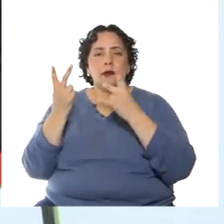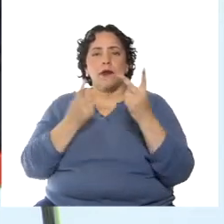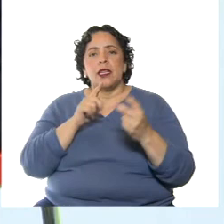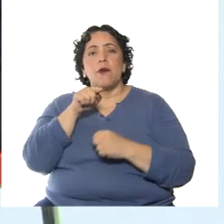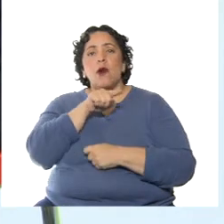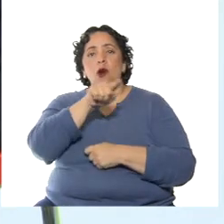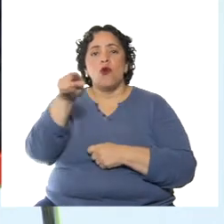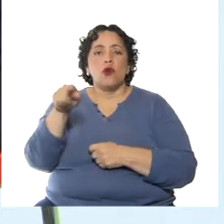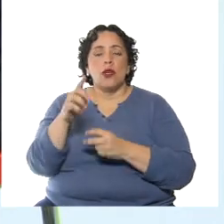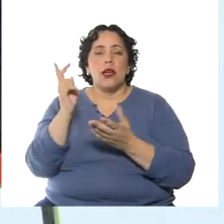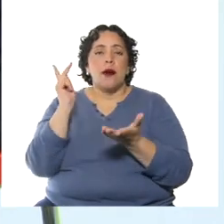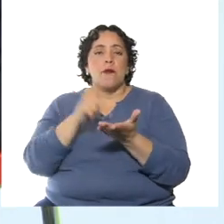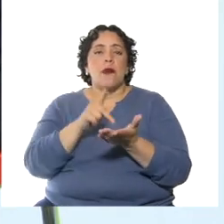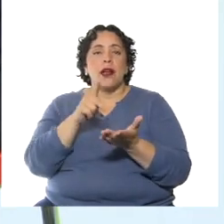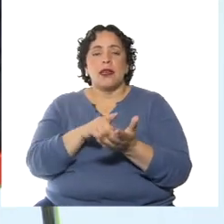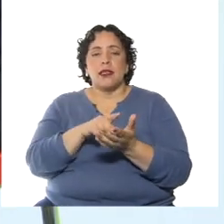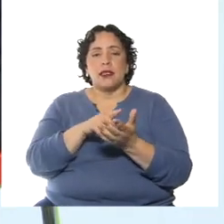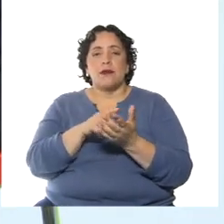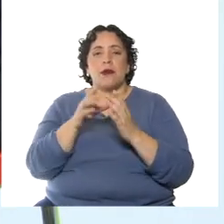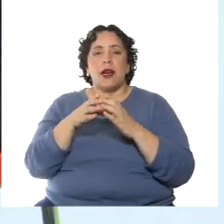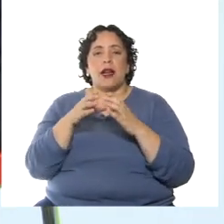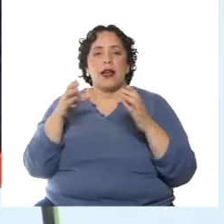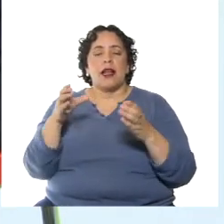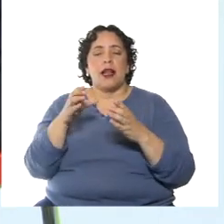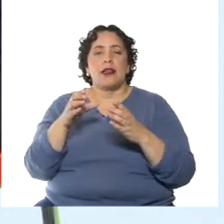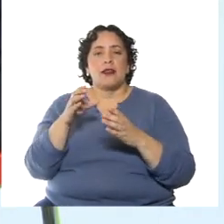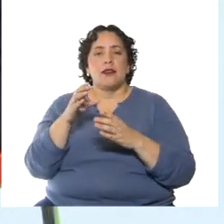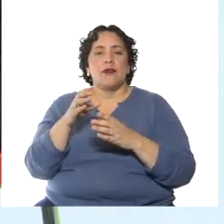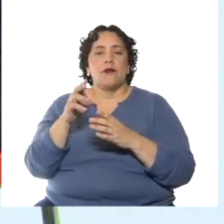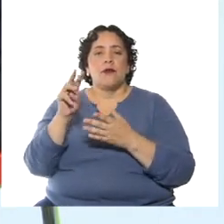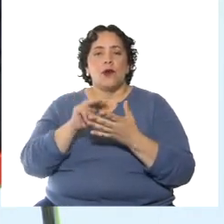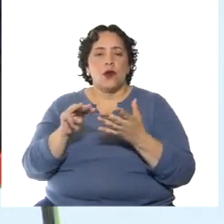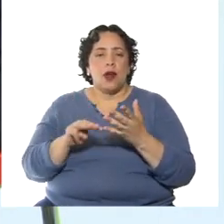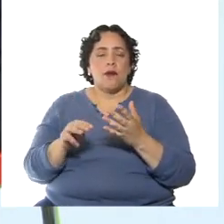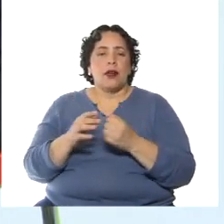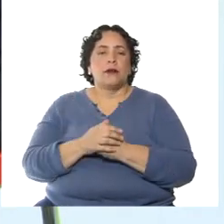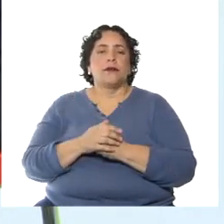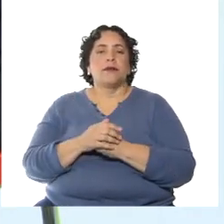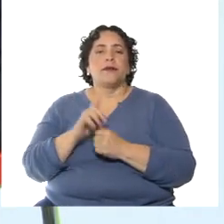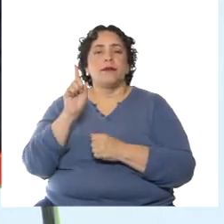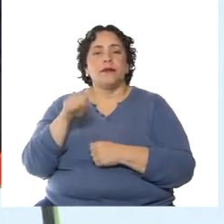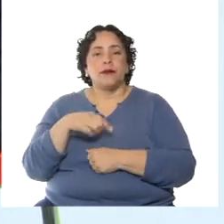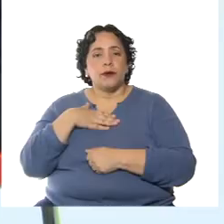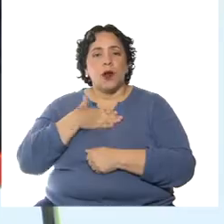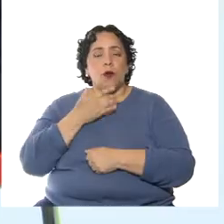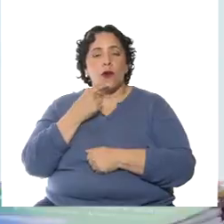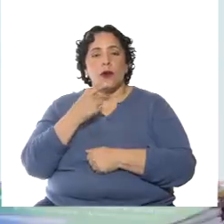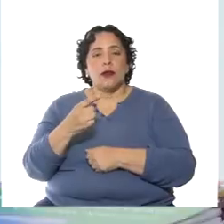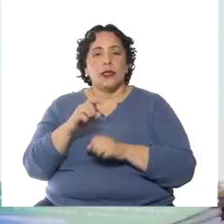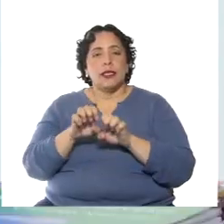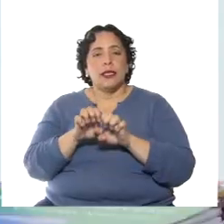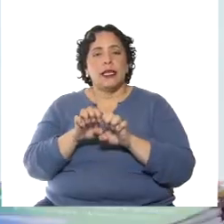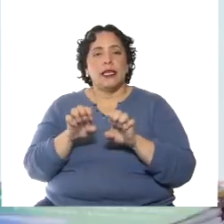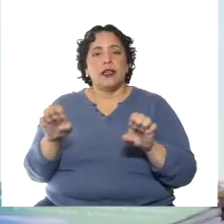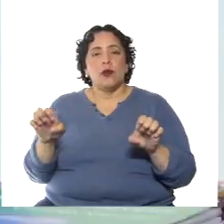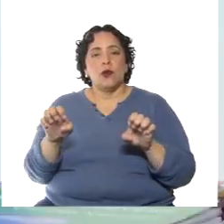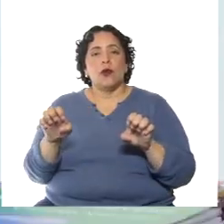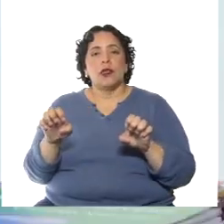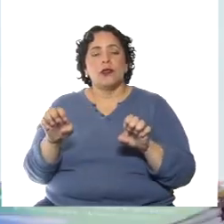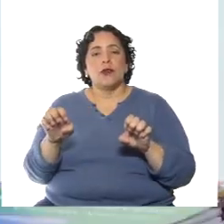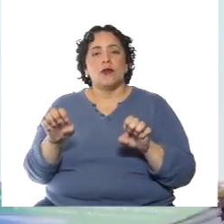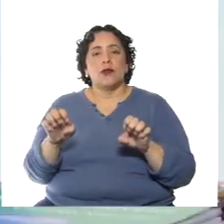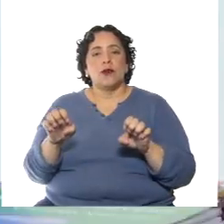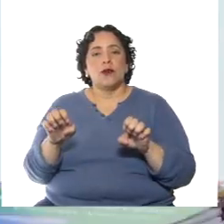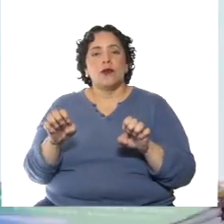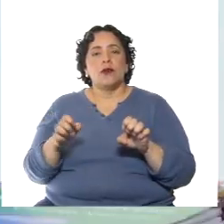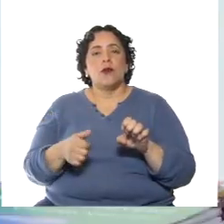a participar en este grandioso programa. También podemos decir que la educación fue